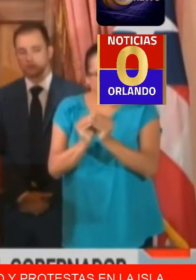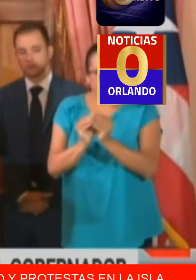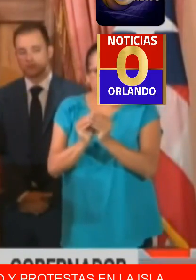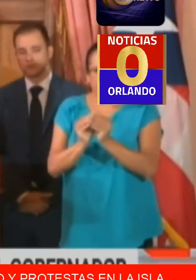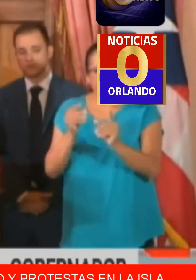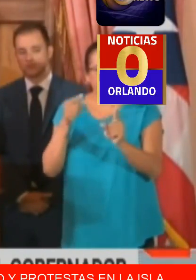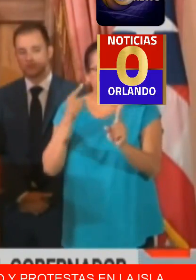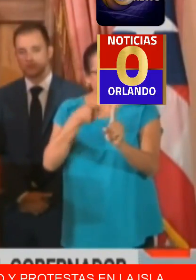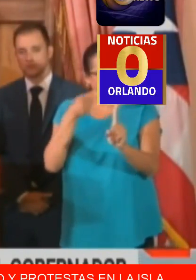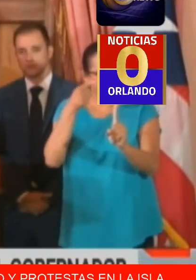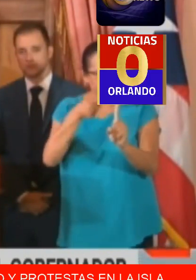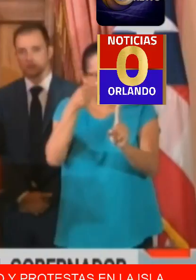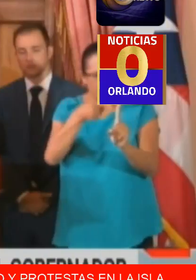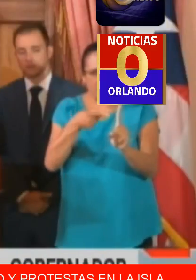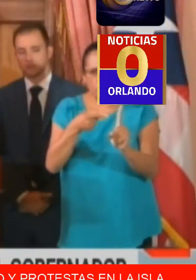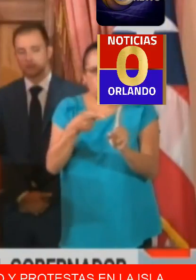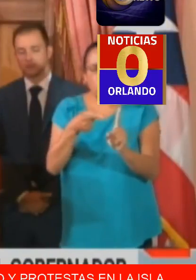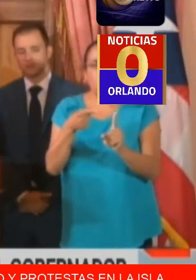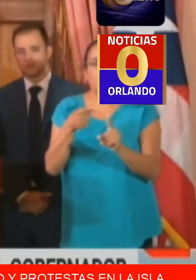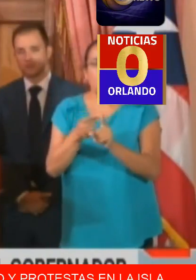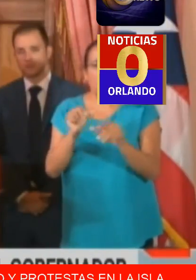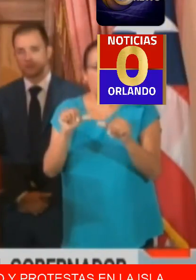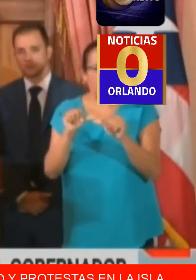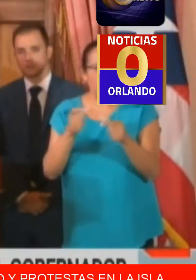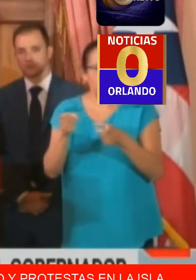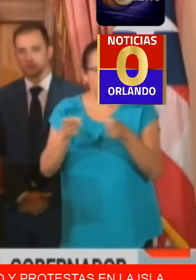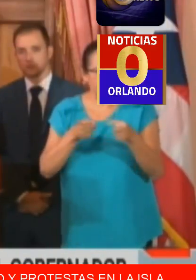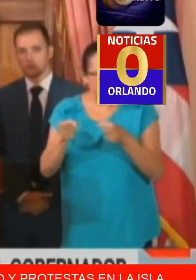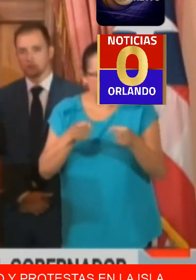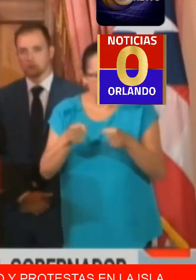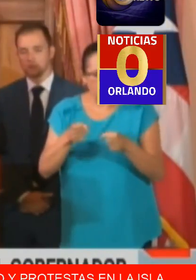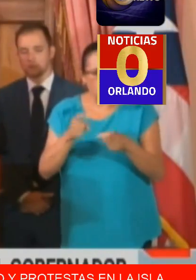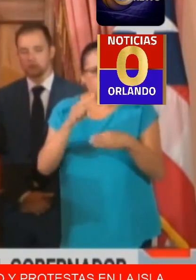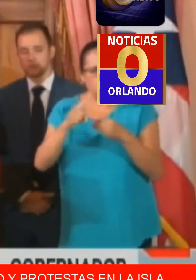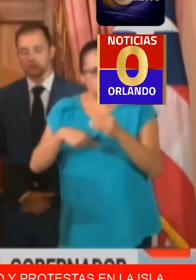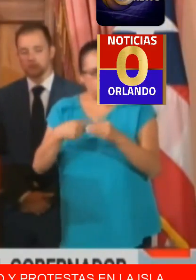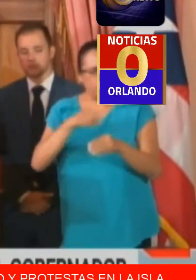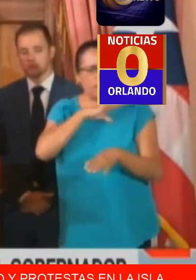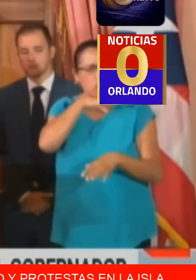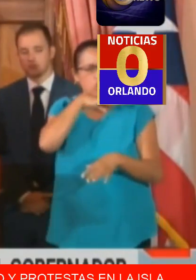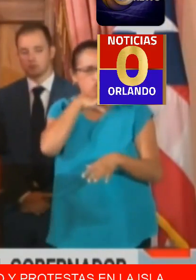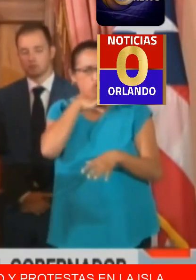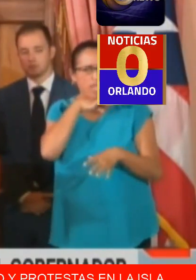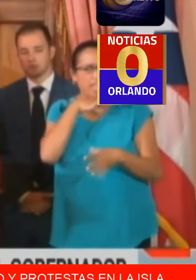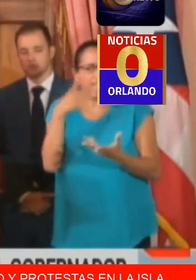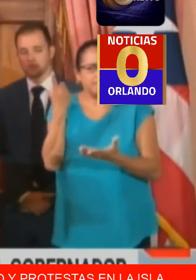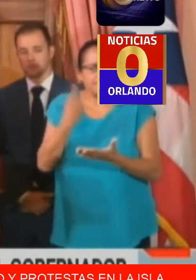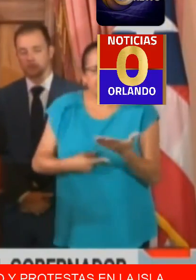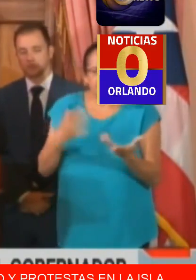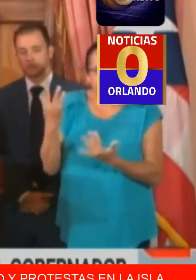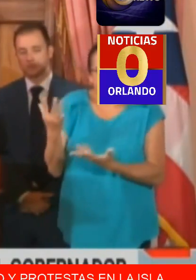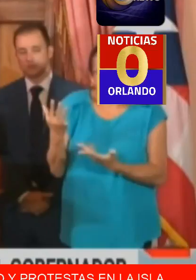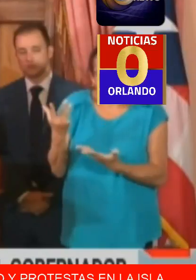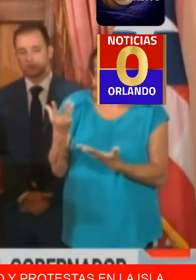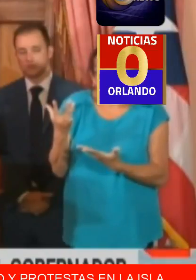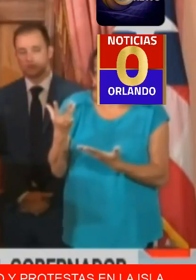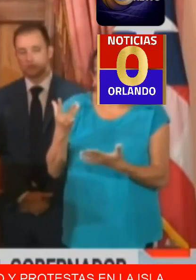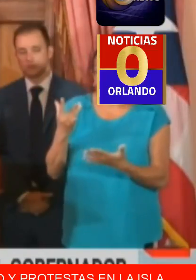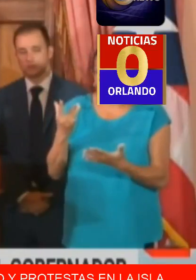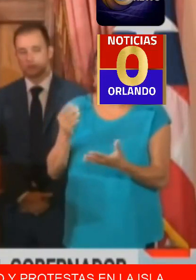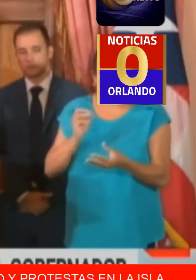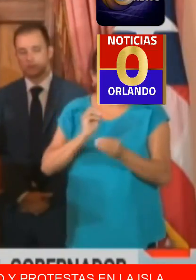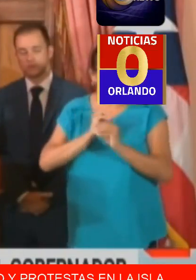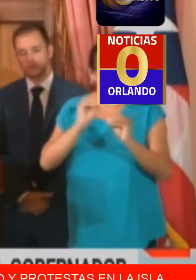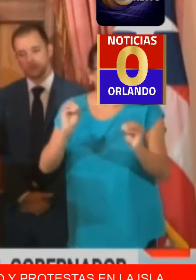en términos de eso mismo, de la corrupción, ¿verdad? ¿Qué se puede esperar de aquí en adelante? ¿Que ningún fondo llegue, que todo